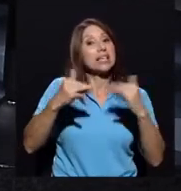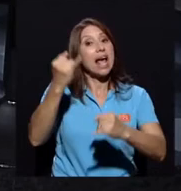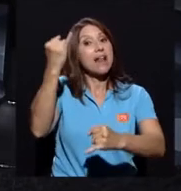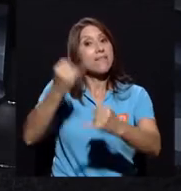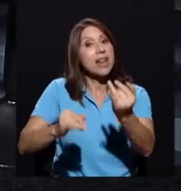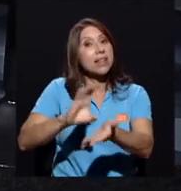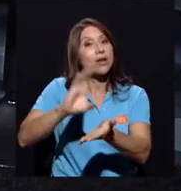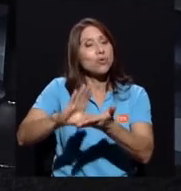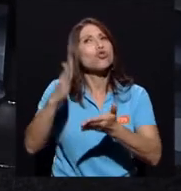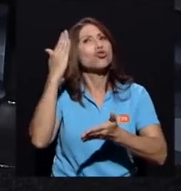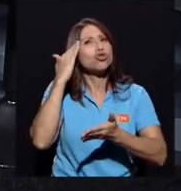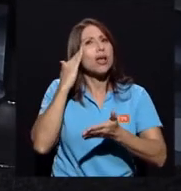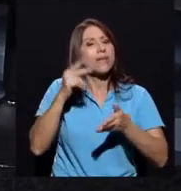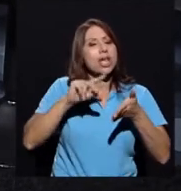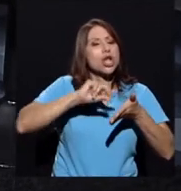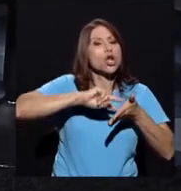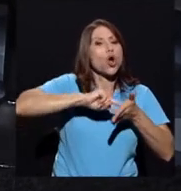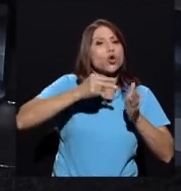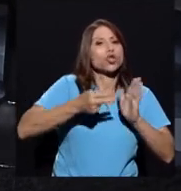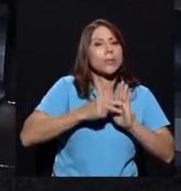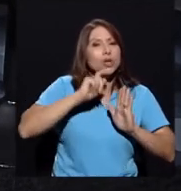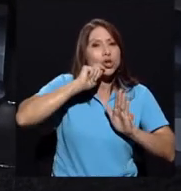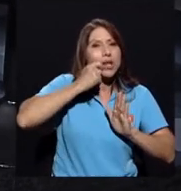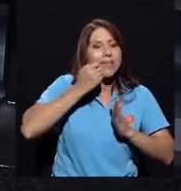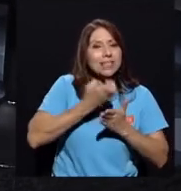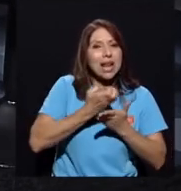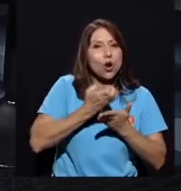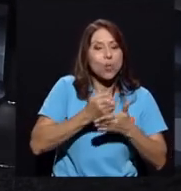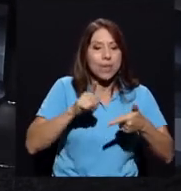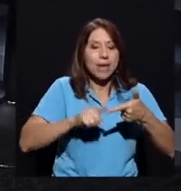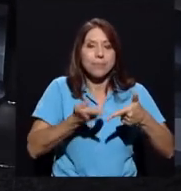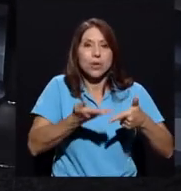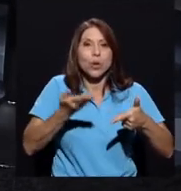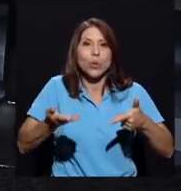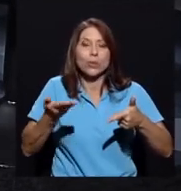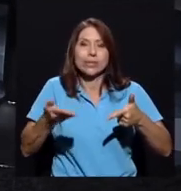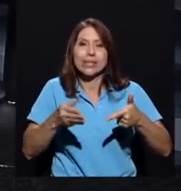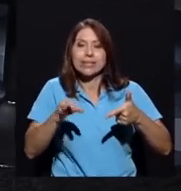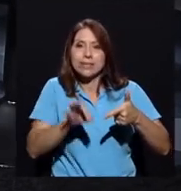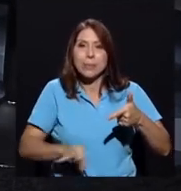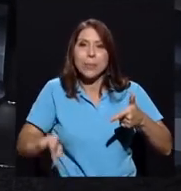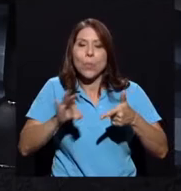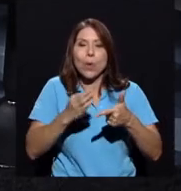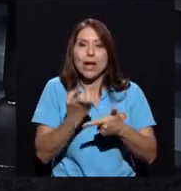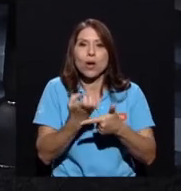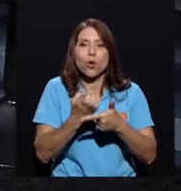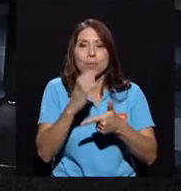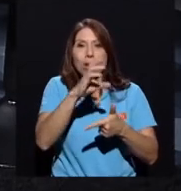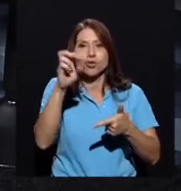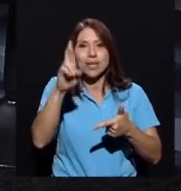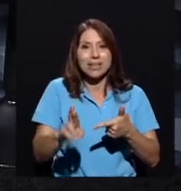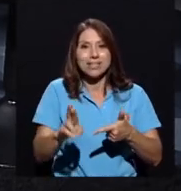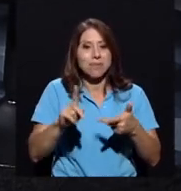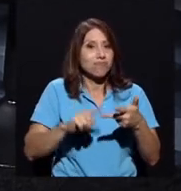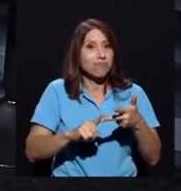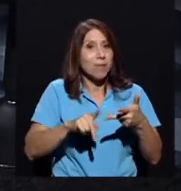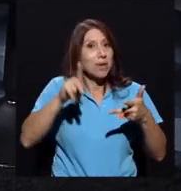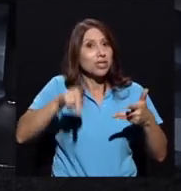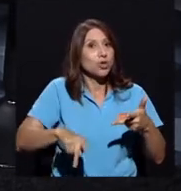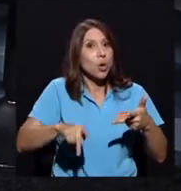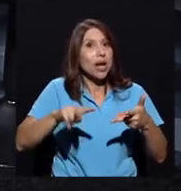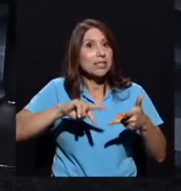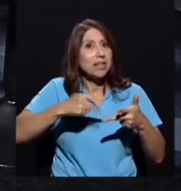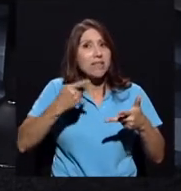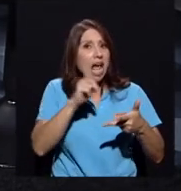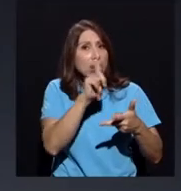claves de la economía por los elementos claves de la economía costarricense y que se puede considerar que ya no es un analfabeta económico